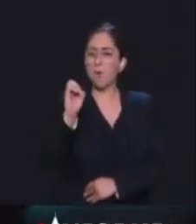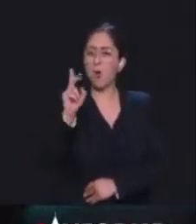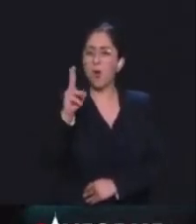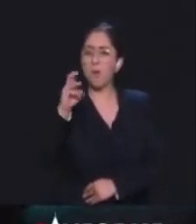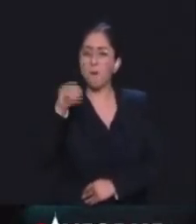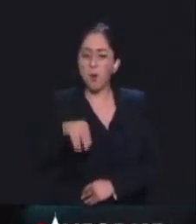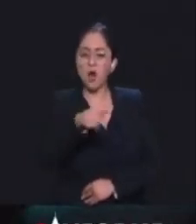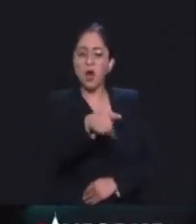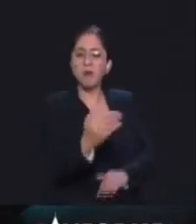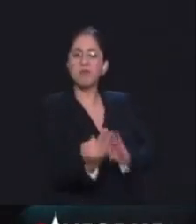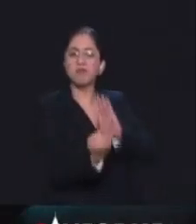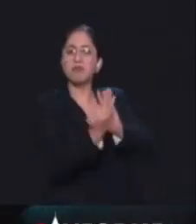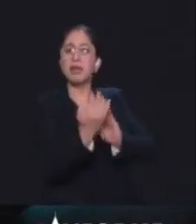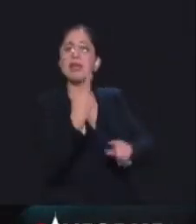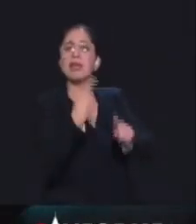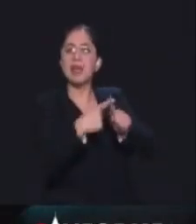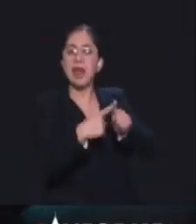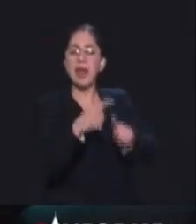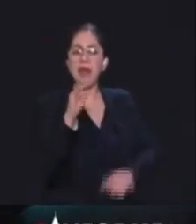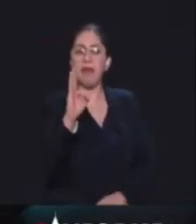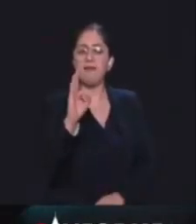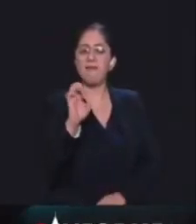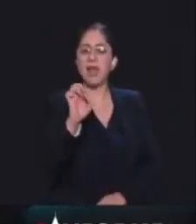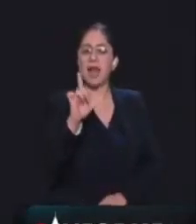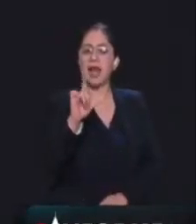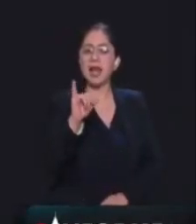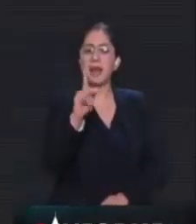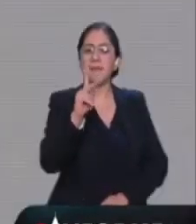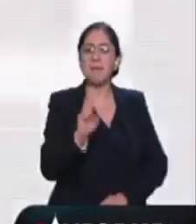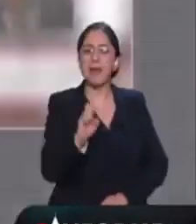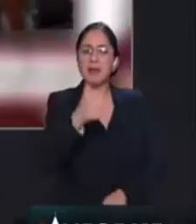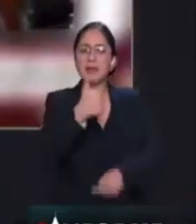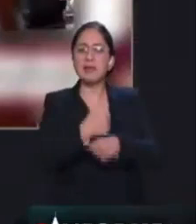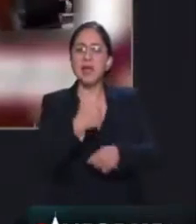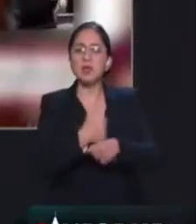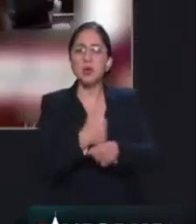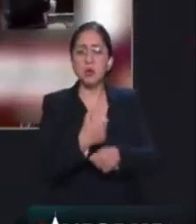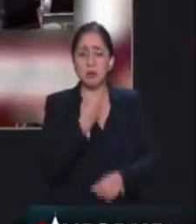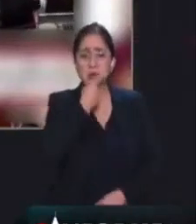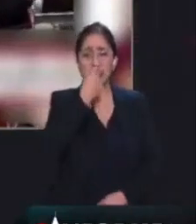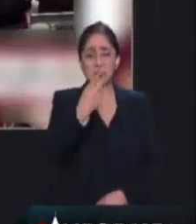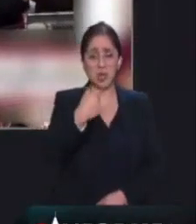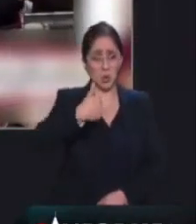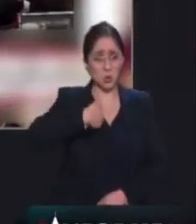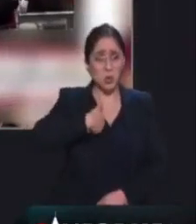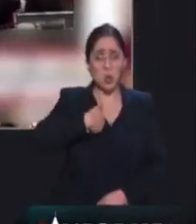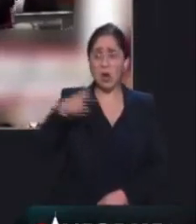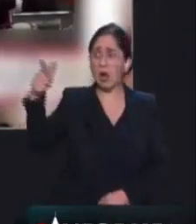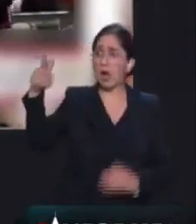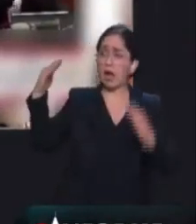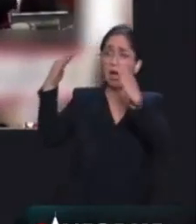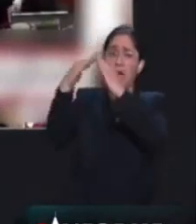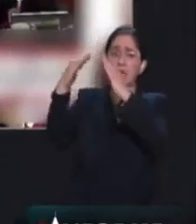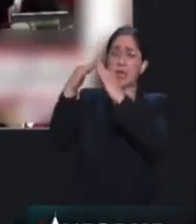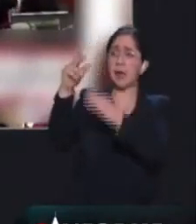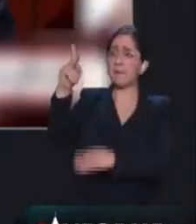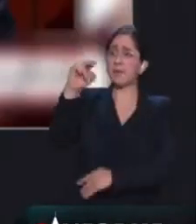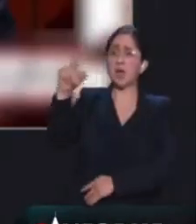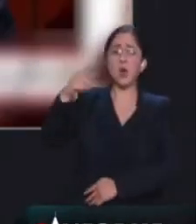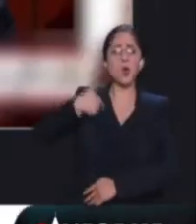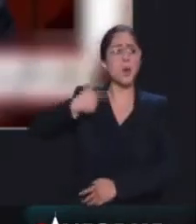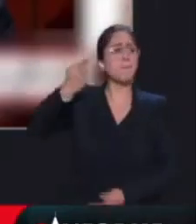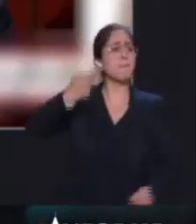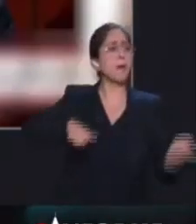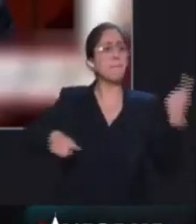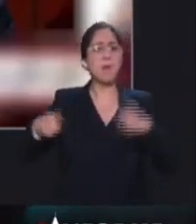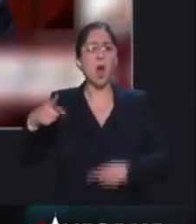frente a él, Felipe VI, ¿no? Y a Felipe VI le decía: yo no voy a gobernar desde la casa de Pizarro, sino la vamos